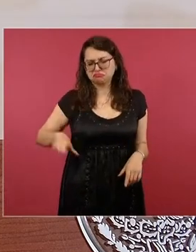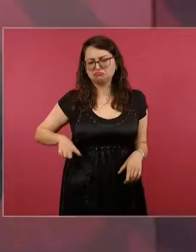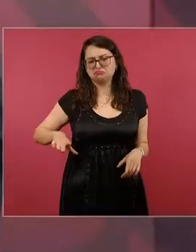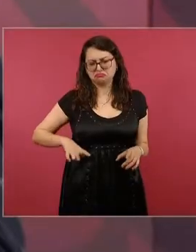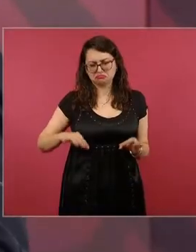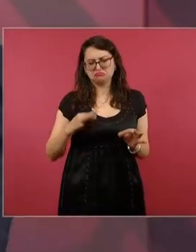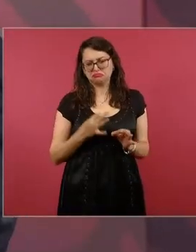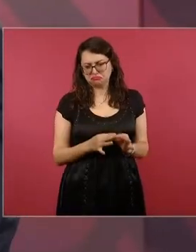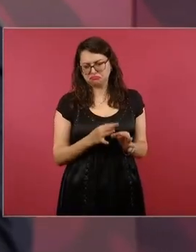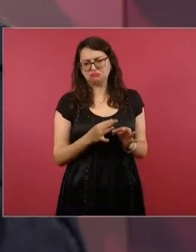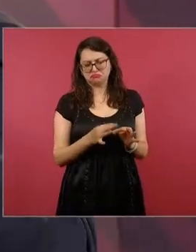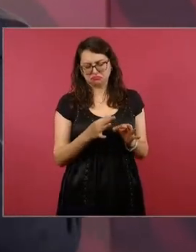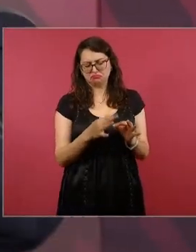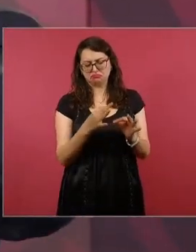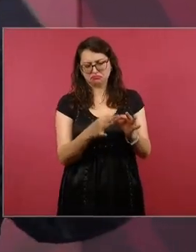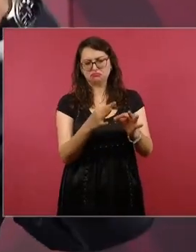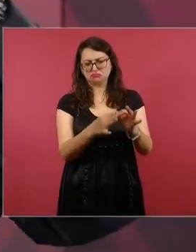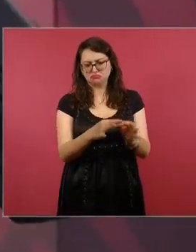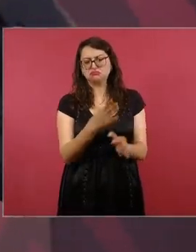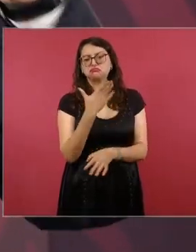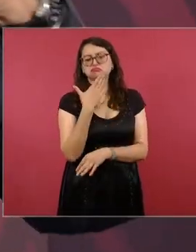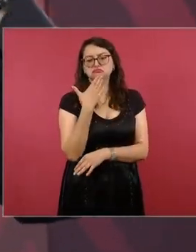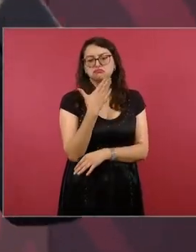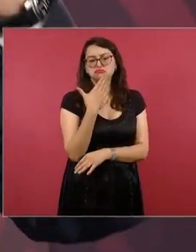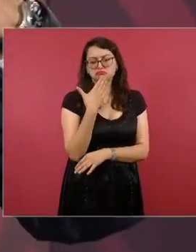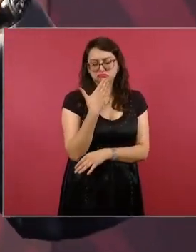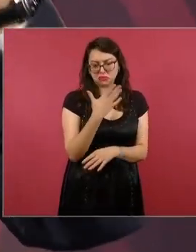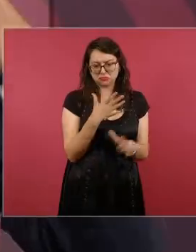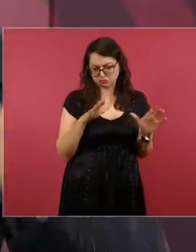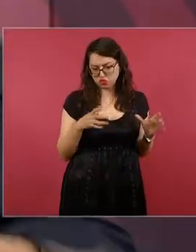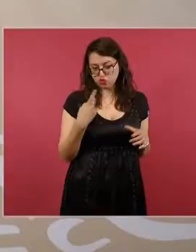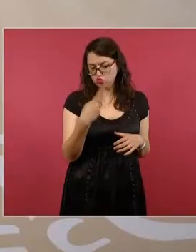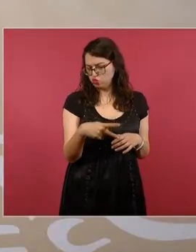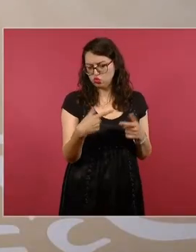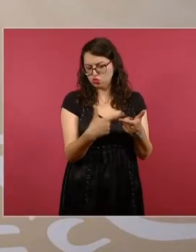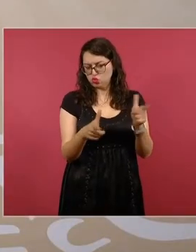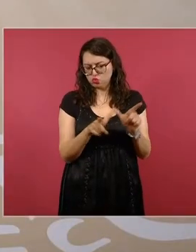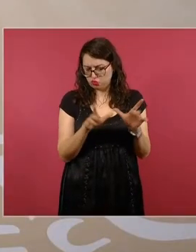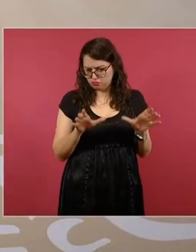pero pues hay otro grupo